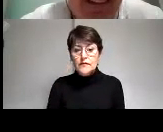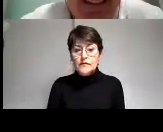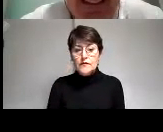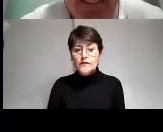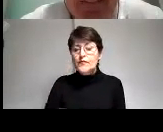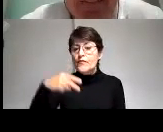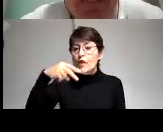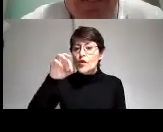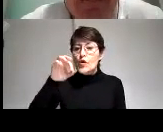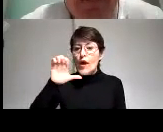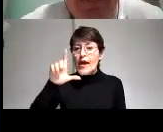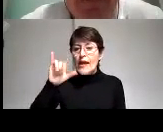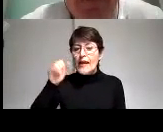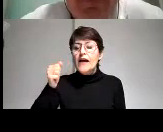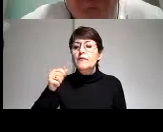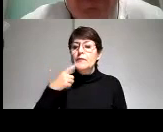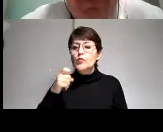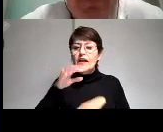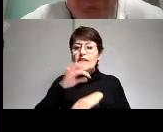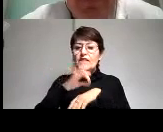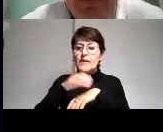Noelia pregunta la enfermedad de Crohn.